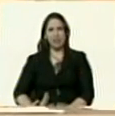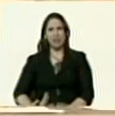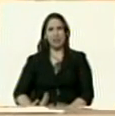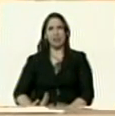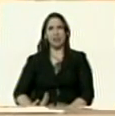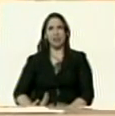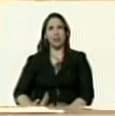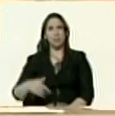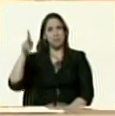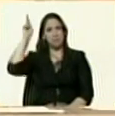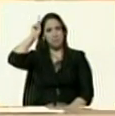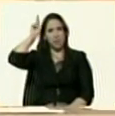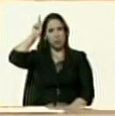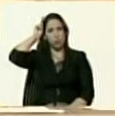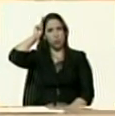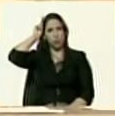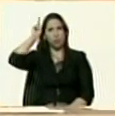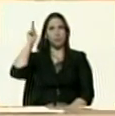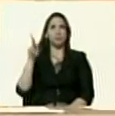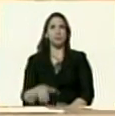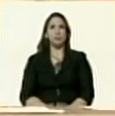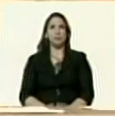Vizcaya, Vizcarra,